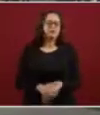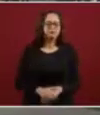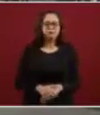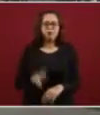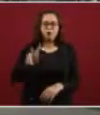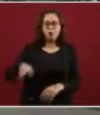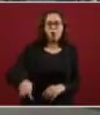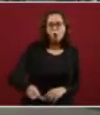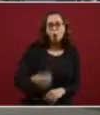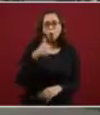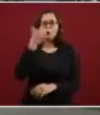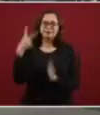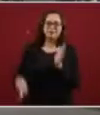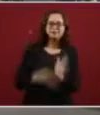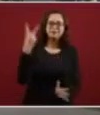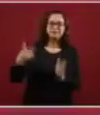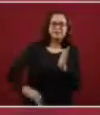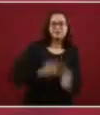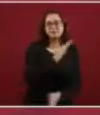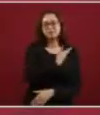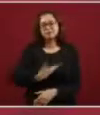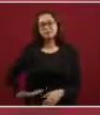11 veces presidente de México.